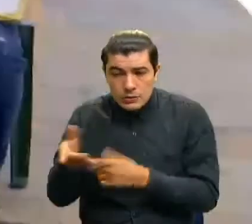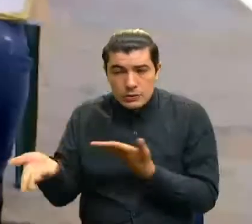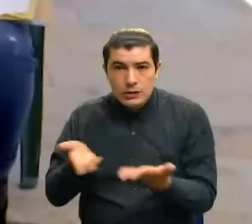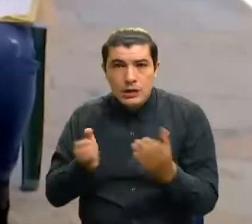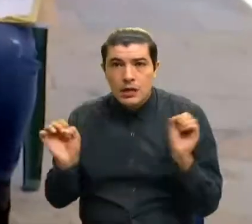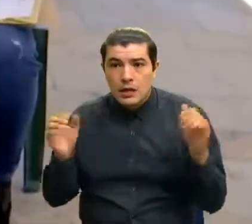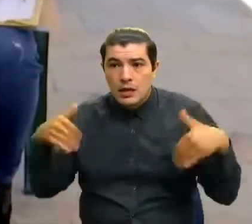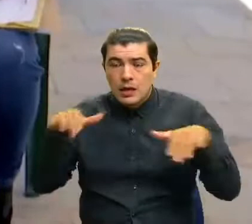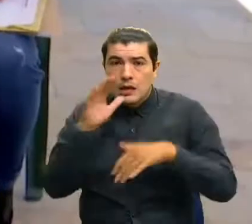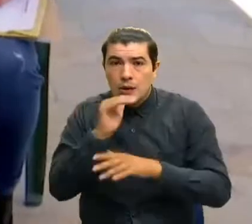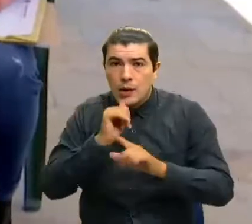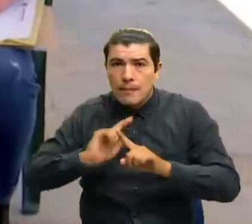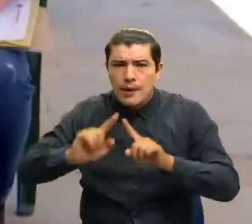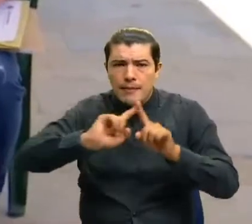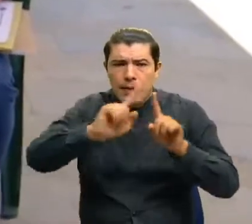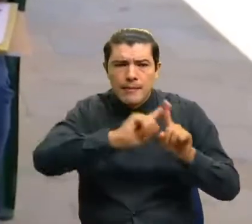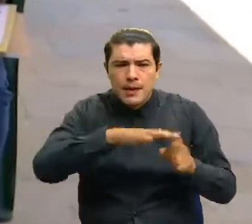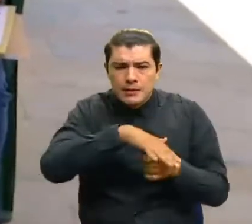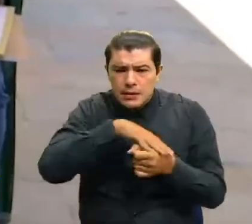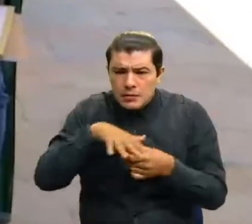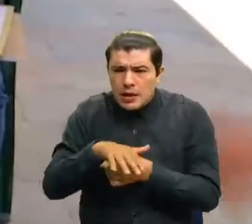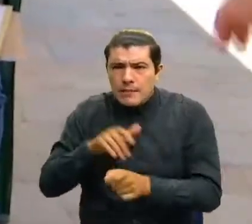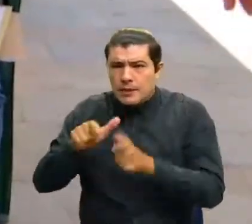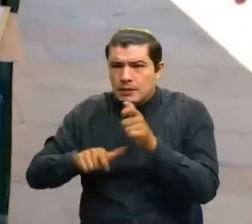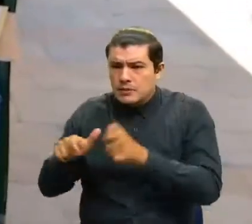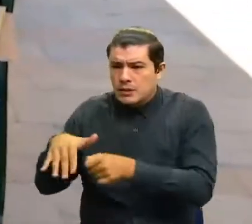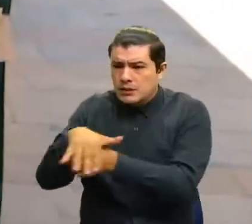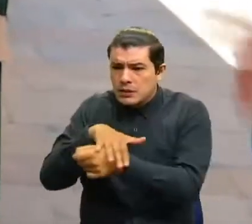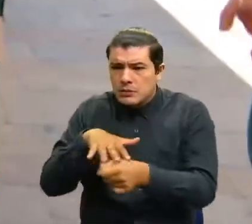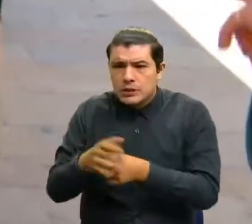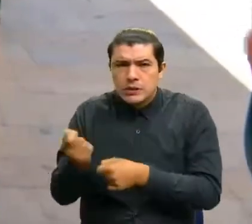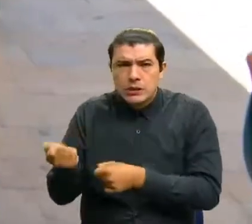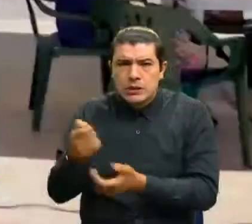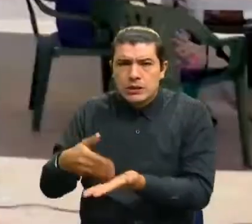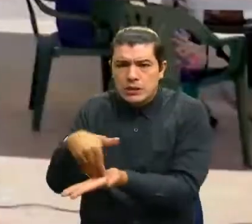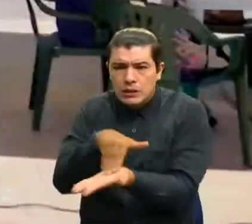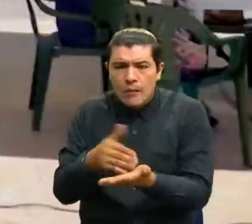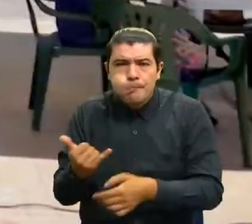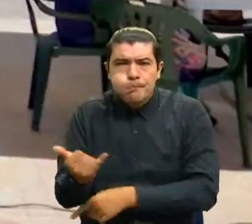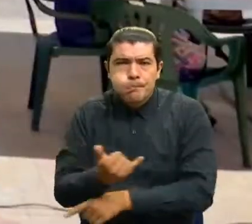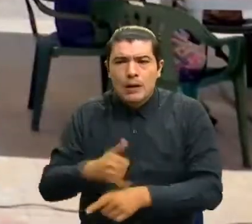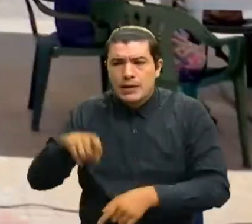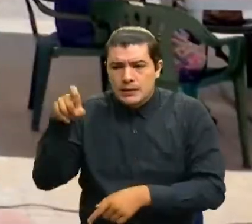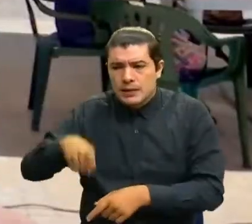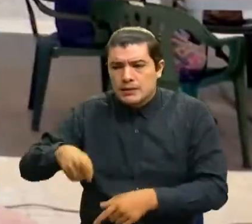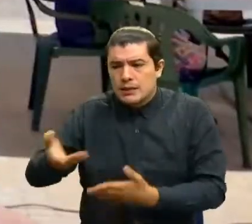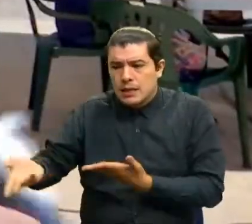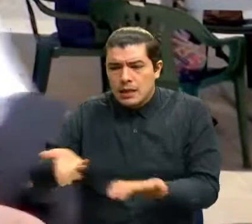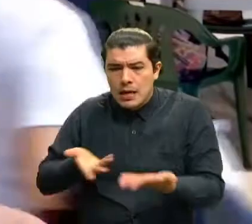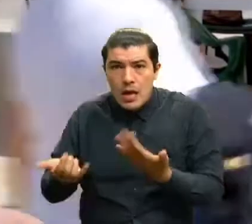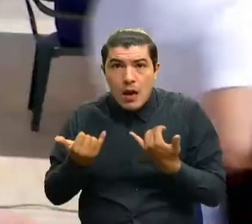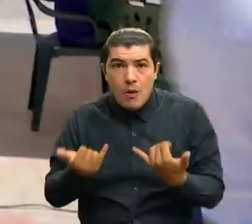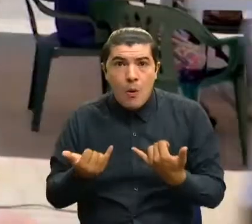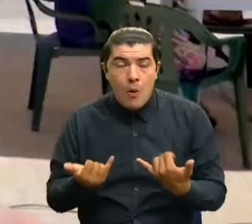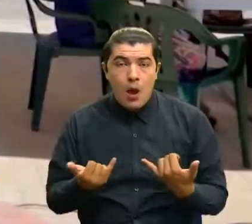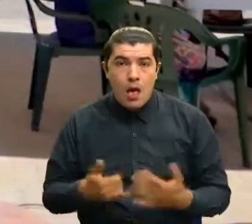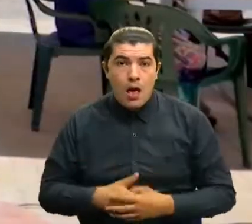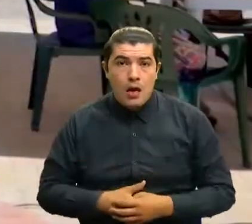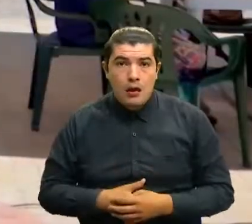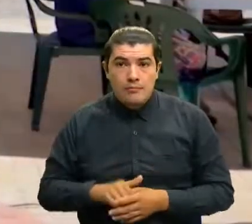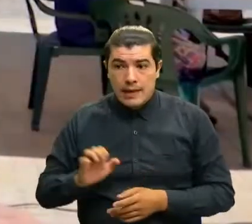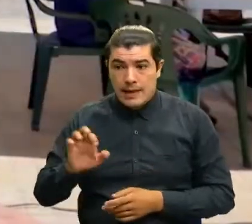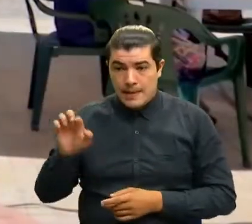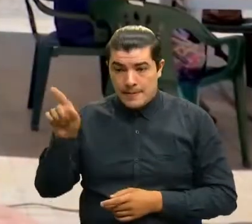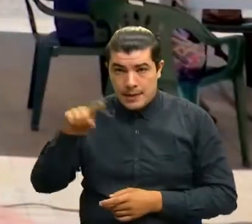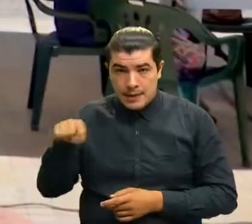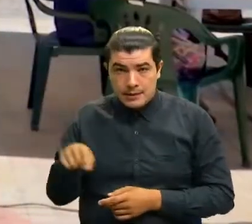servicios. Hay muchas situaciones, muchas personas en situación de vulnerabilidad que requieren servicios y desafortunadamente las